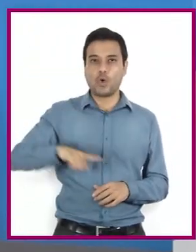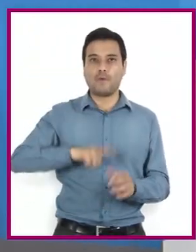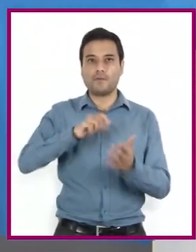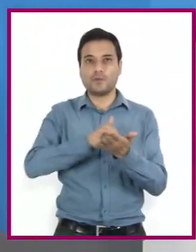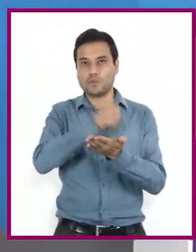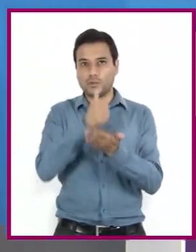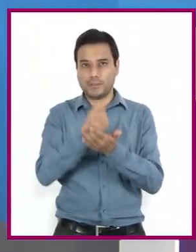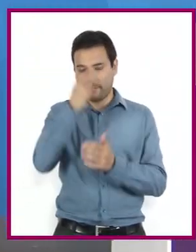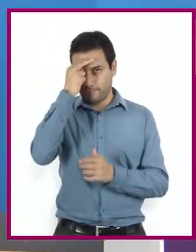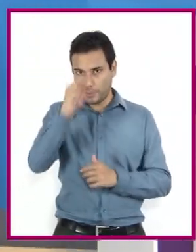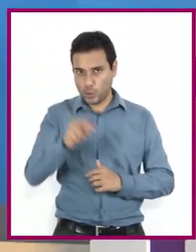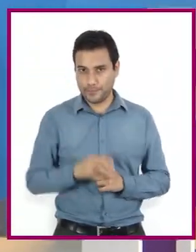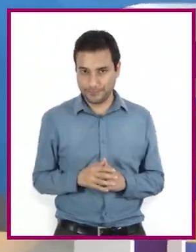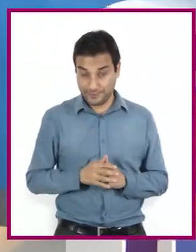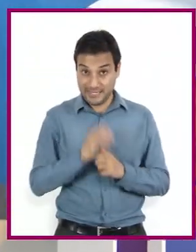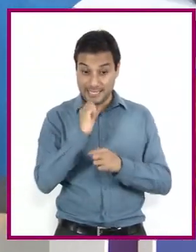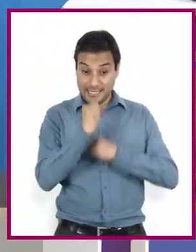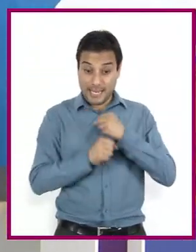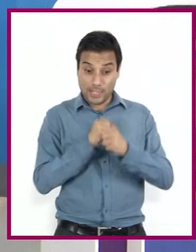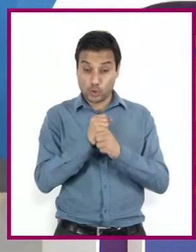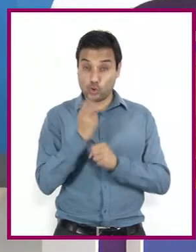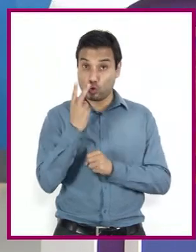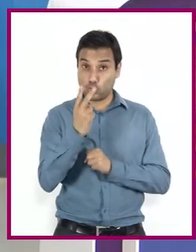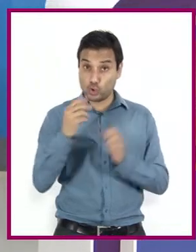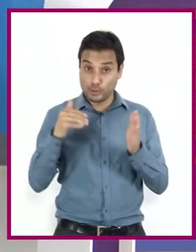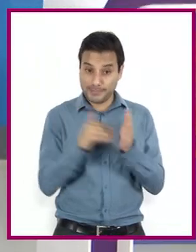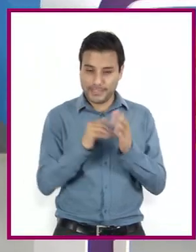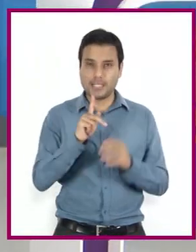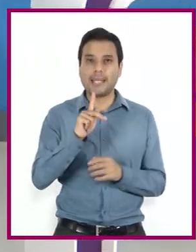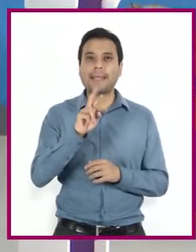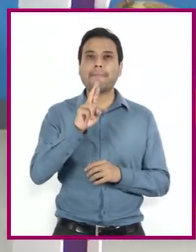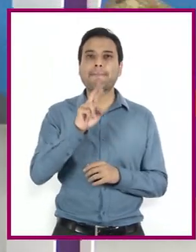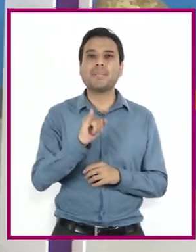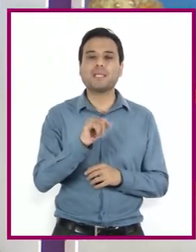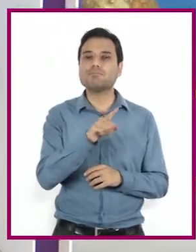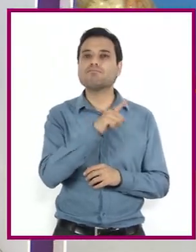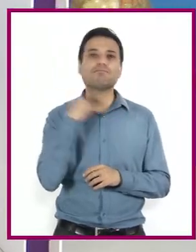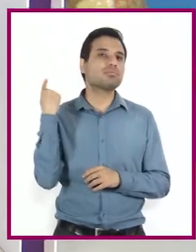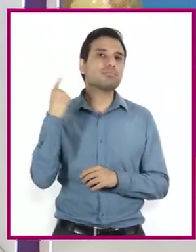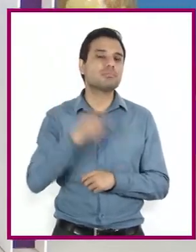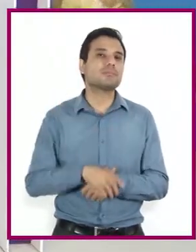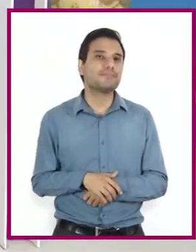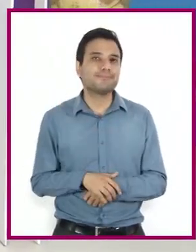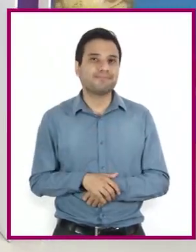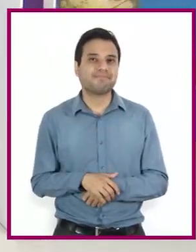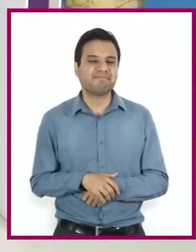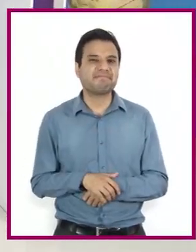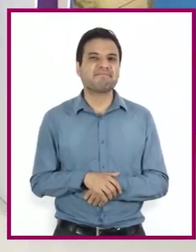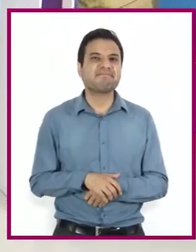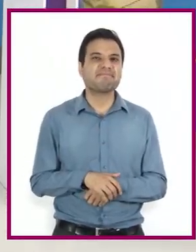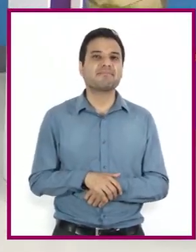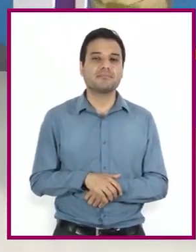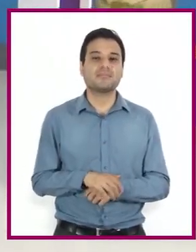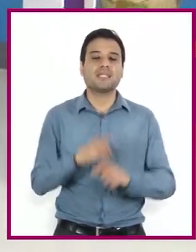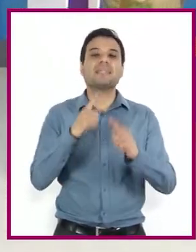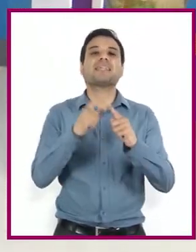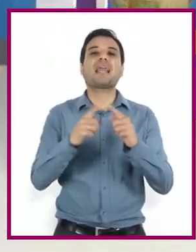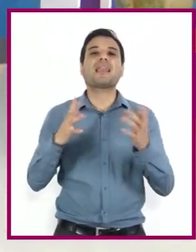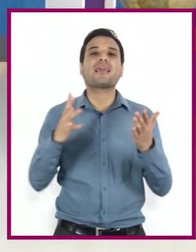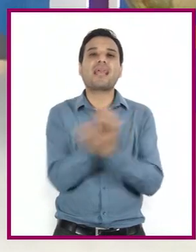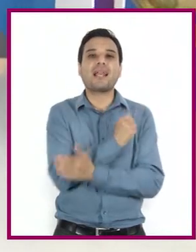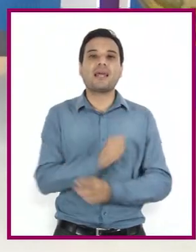de México. En el año 2000, el PRI perdió las elecciones presidenciales ante Vicente Fox